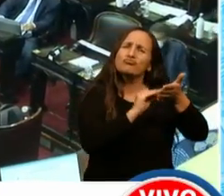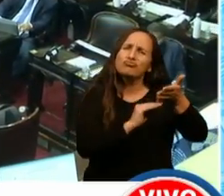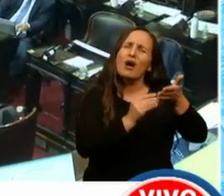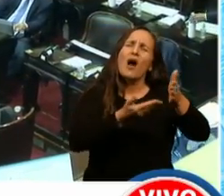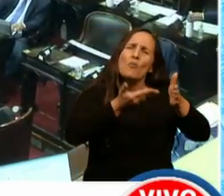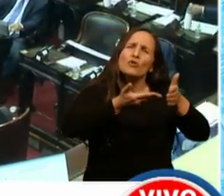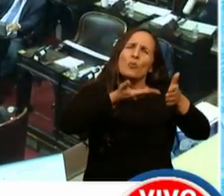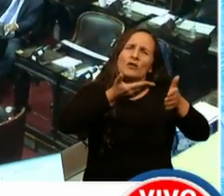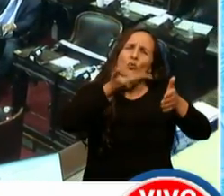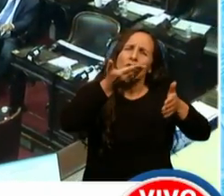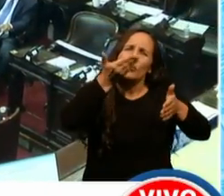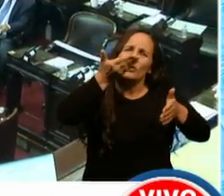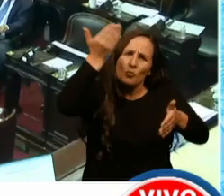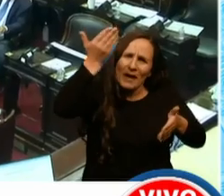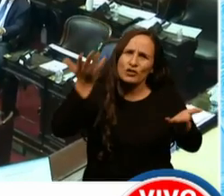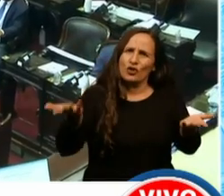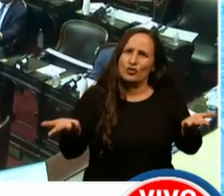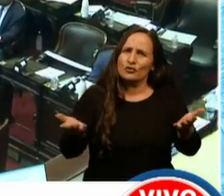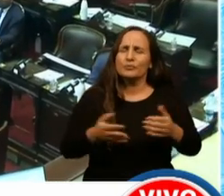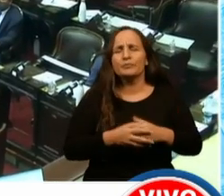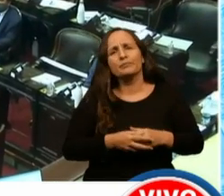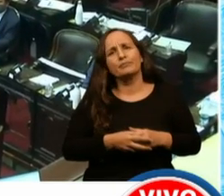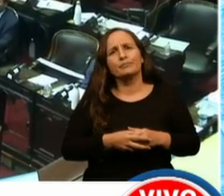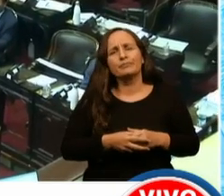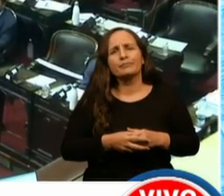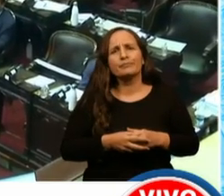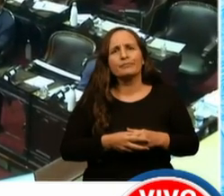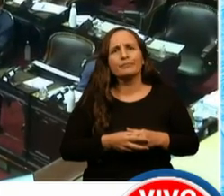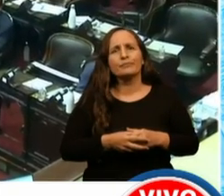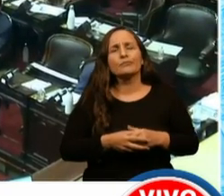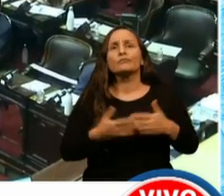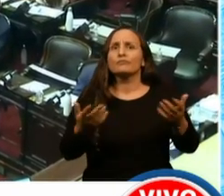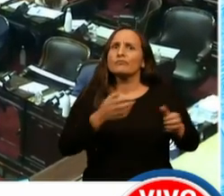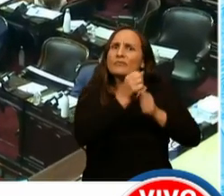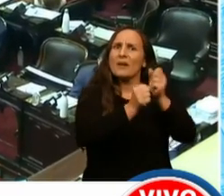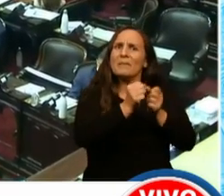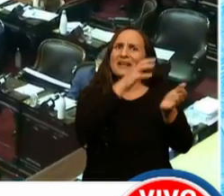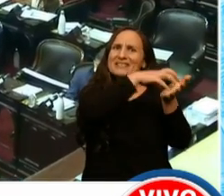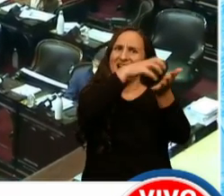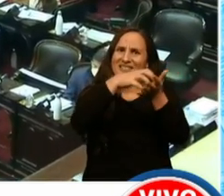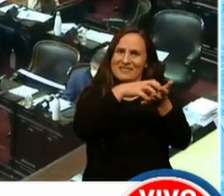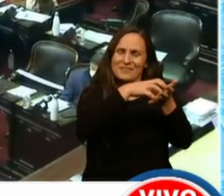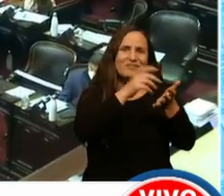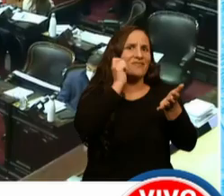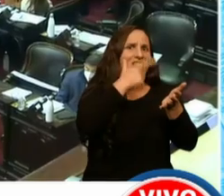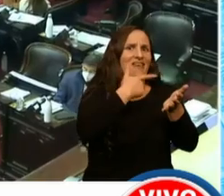aumentos que también es alma de la distribuidora las transportadoras